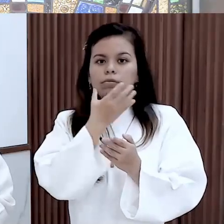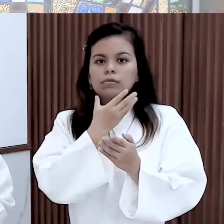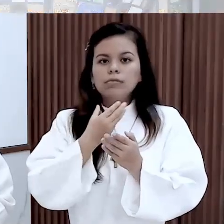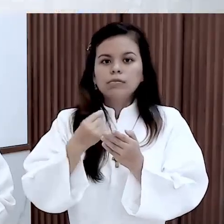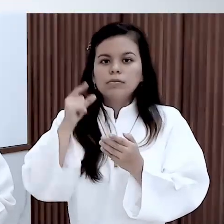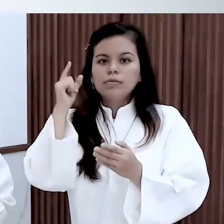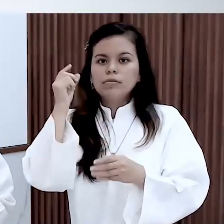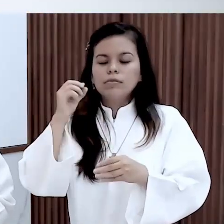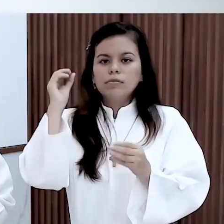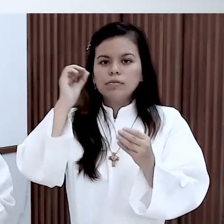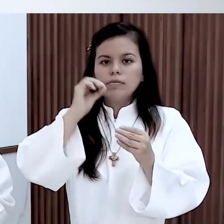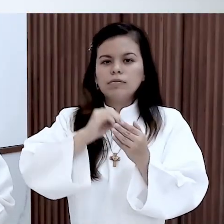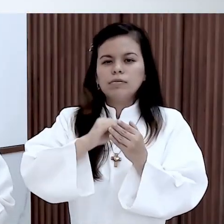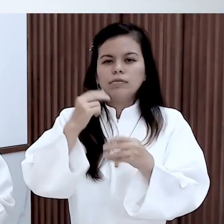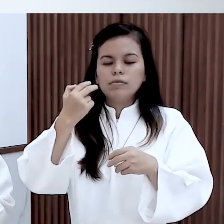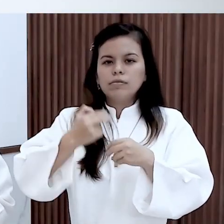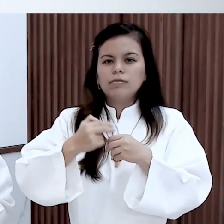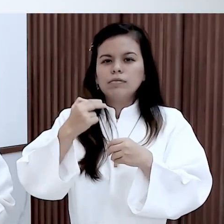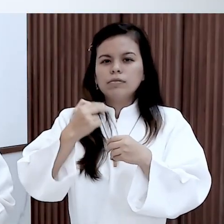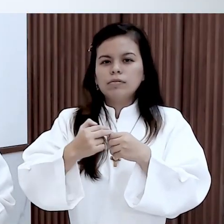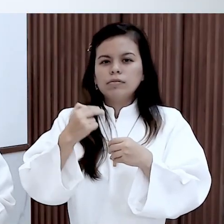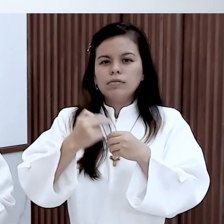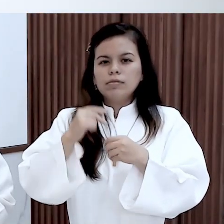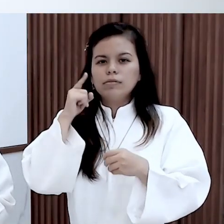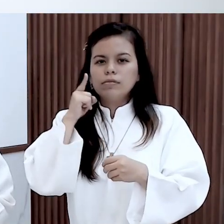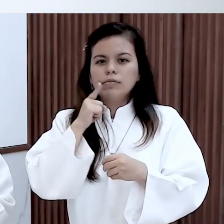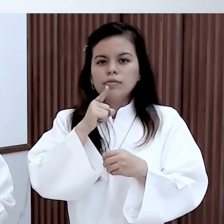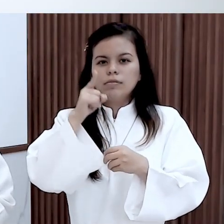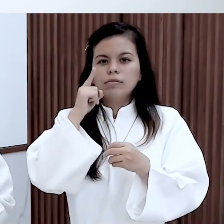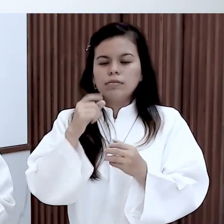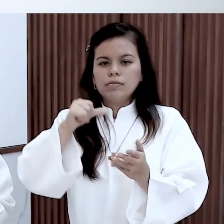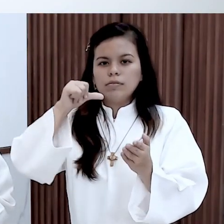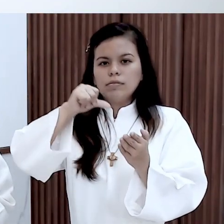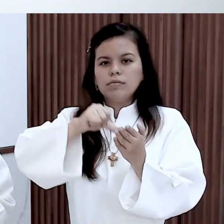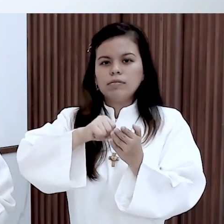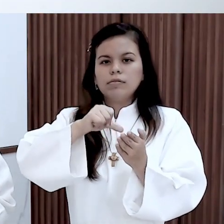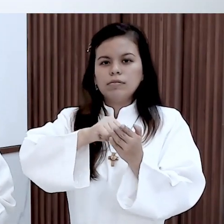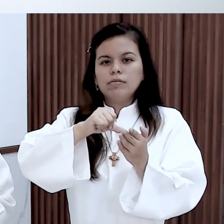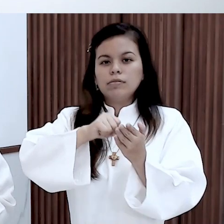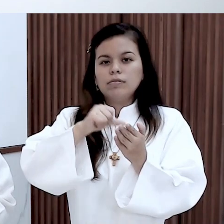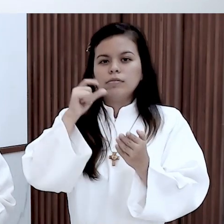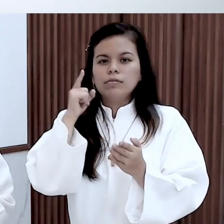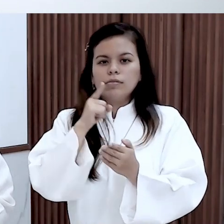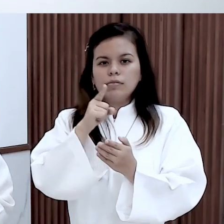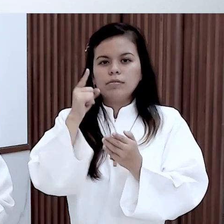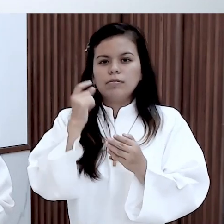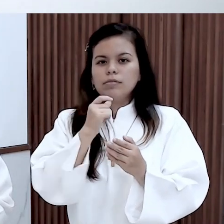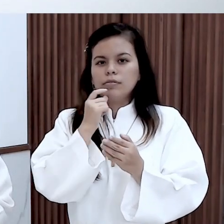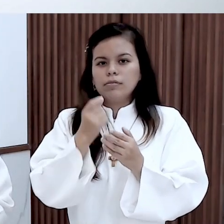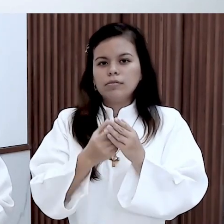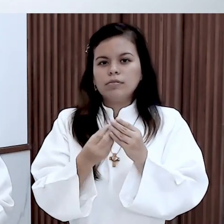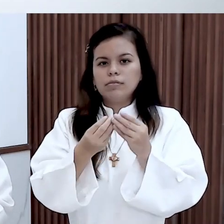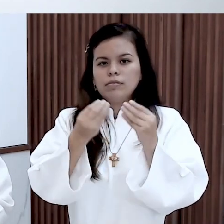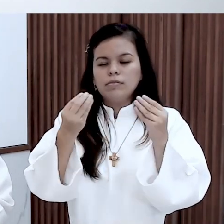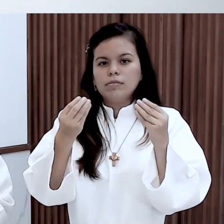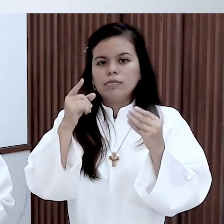Jerusalén está fundada como ciudad bien